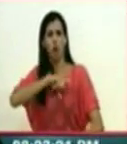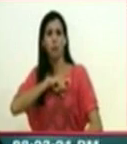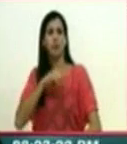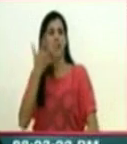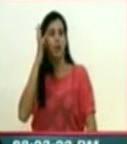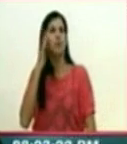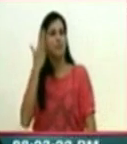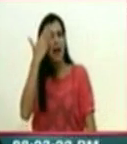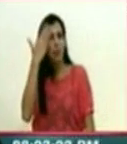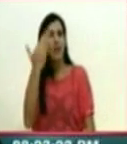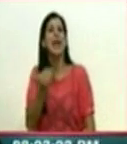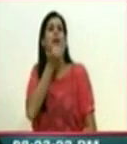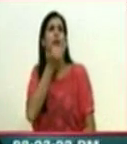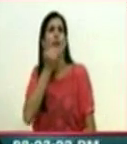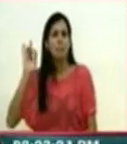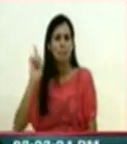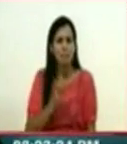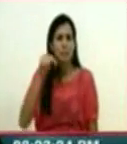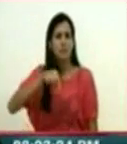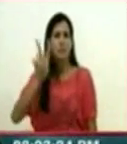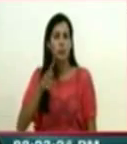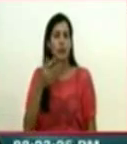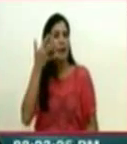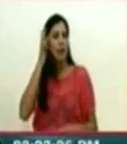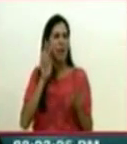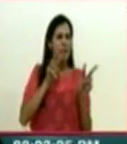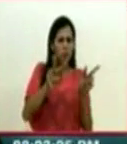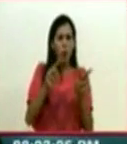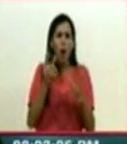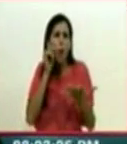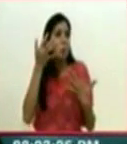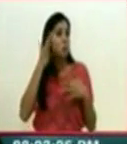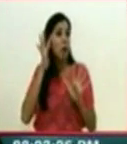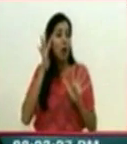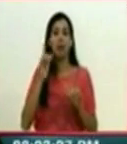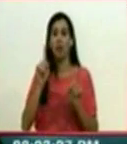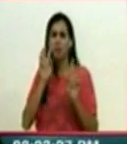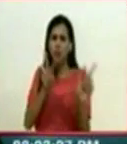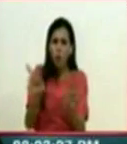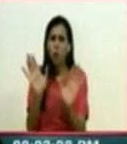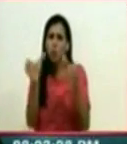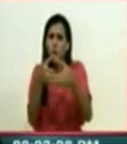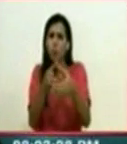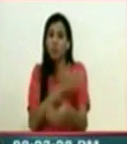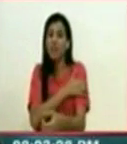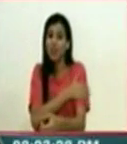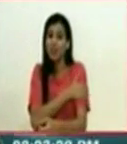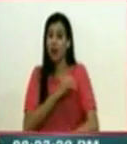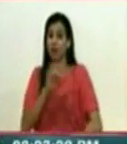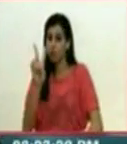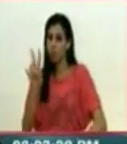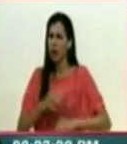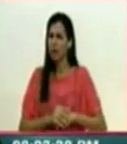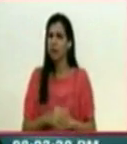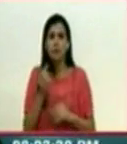aquí. ¿Quién sabe qué vio el señor Felipe González en esas reuniones con estos grupos de la extrema derecha? ¿Quién sabe